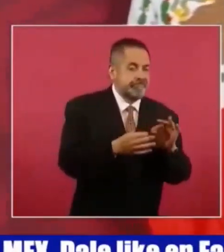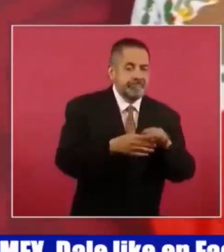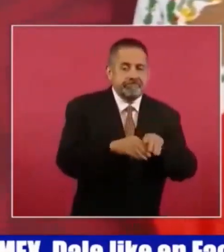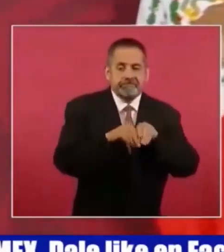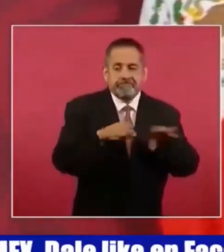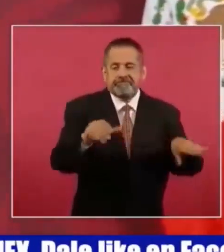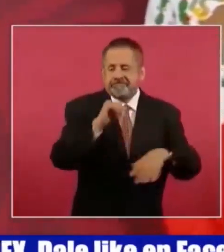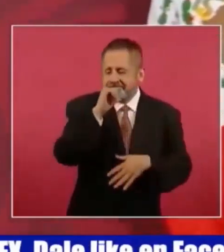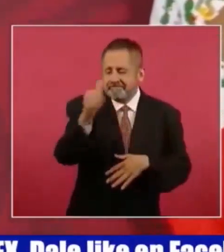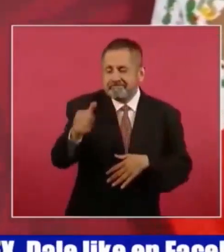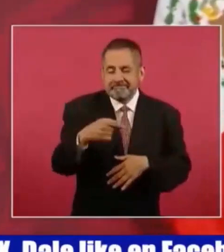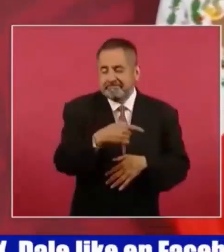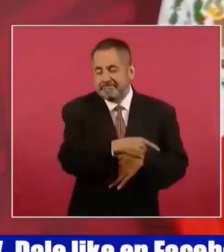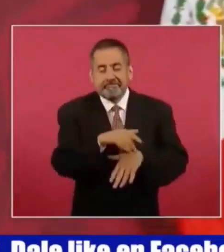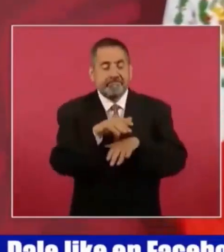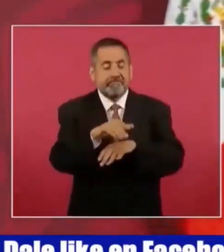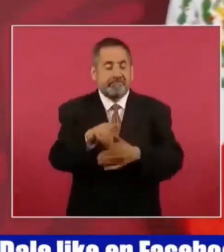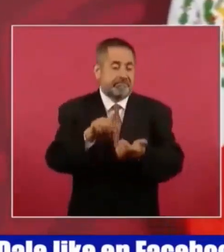salió